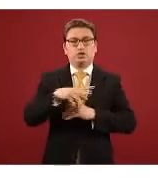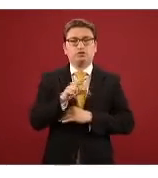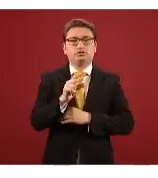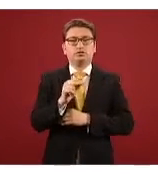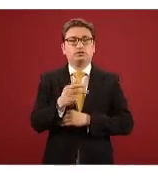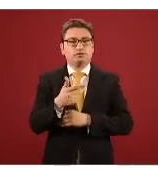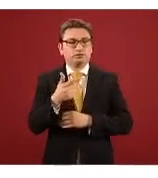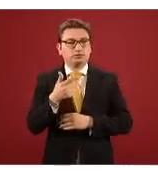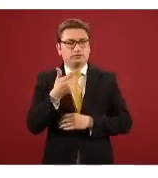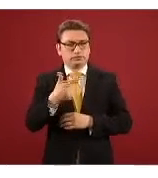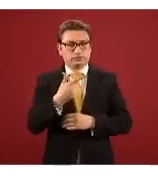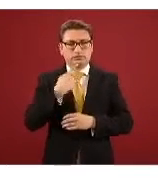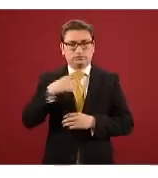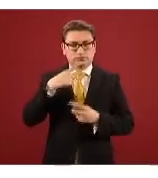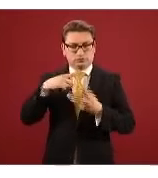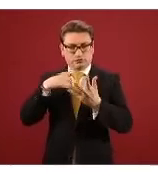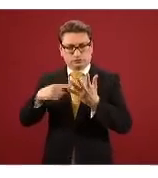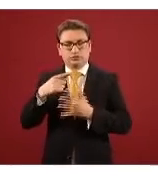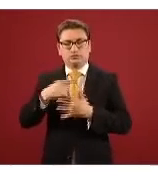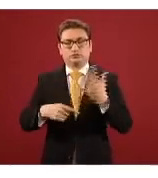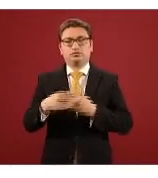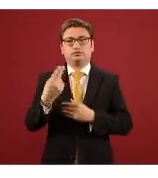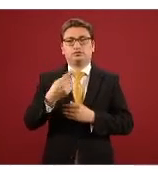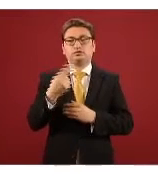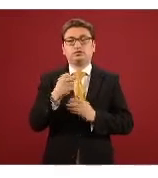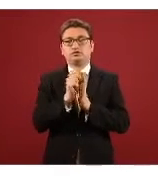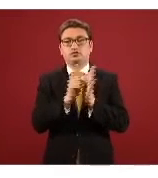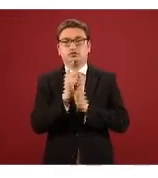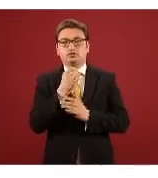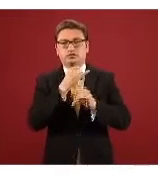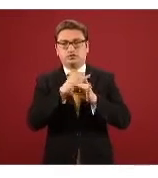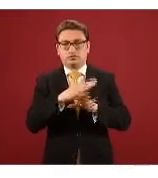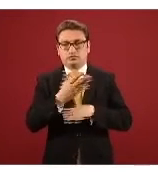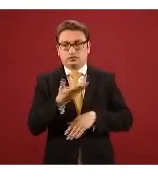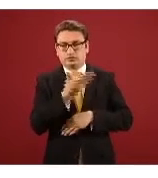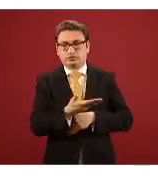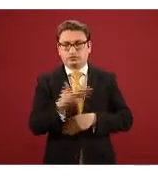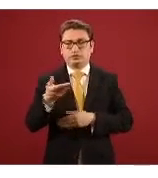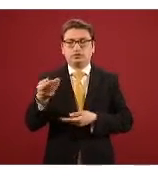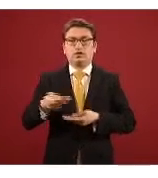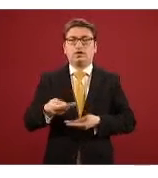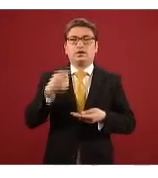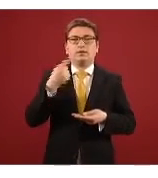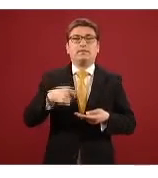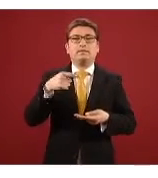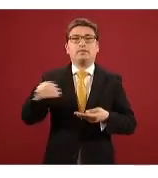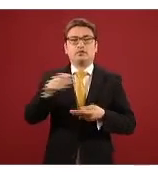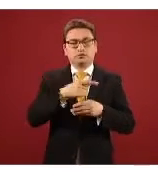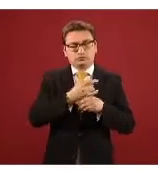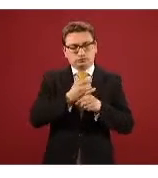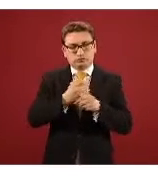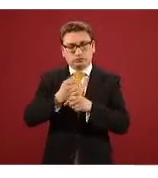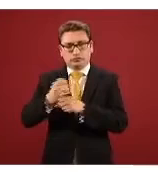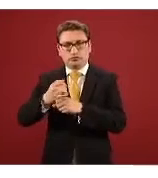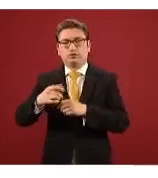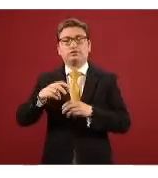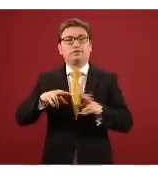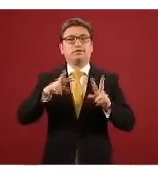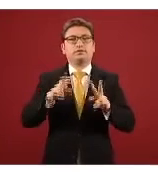87 peticiones enviadas y 157 solicitudes de información recibidas para la generación de casos en el